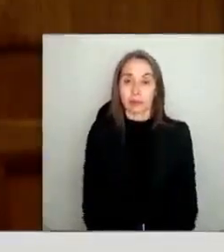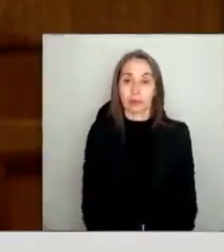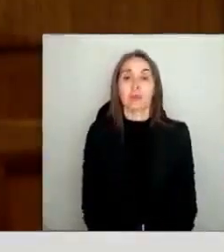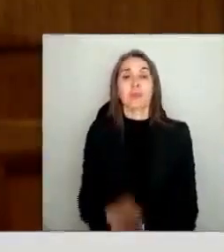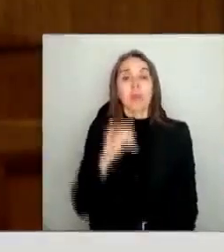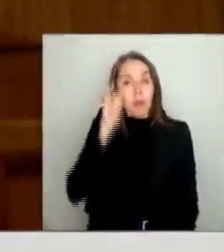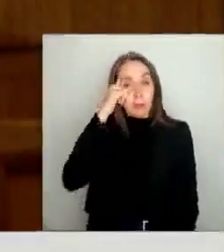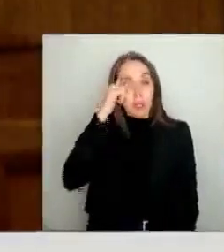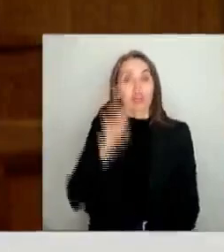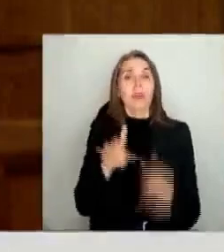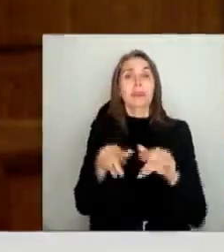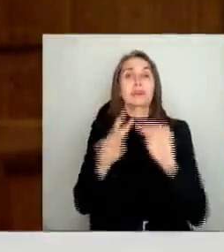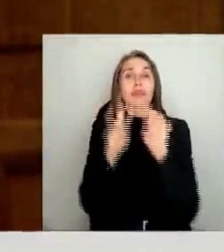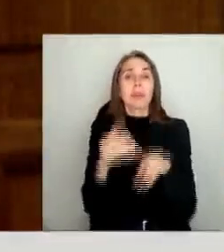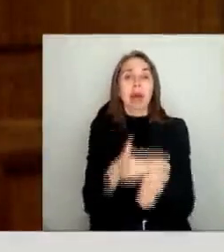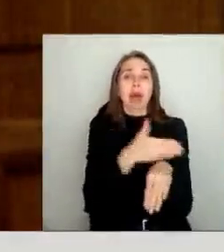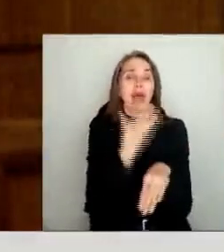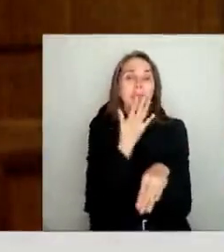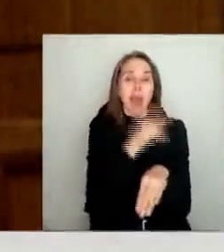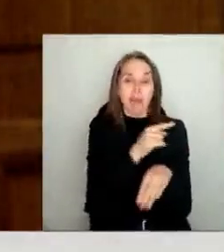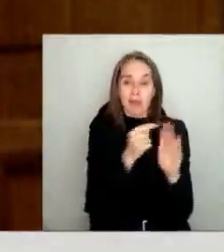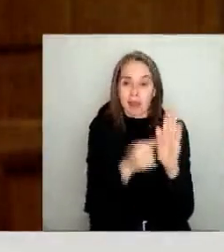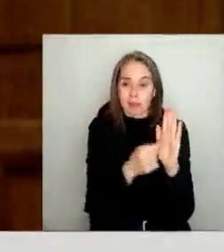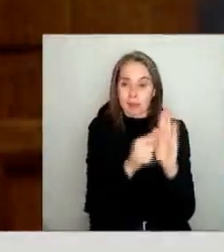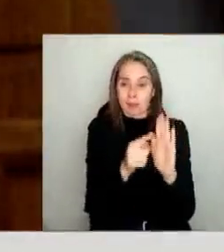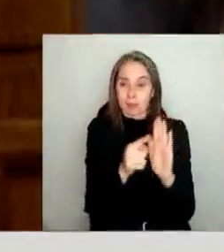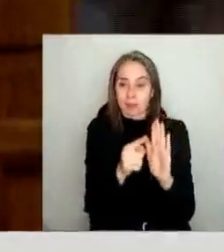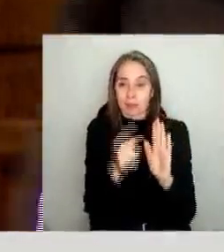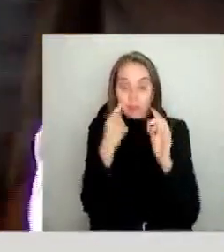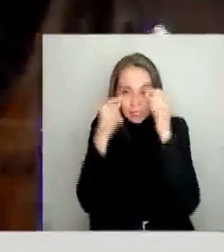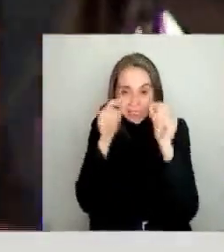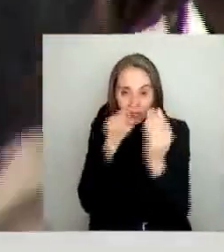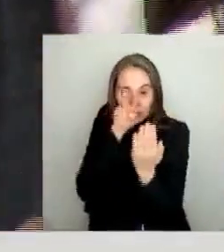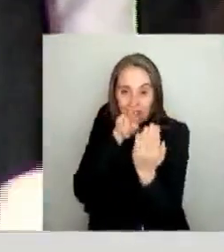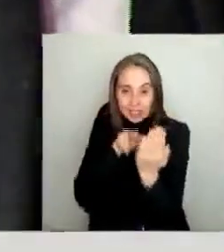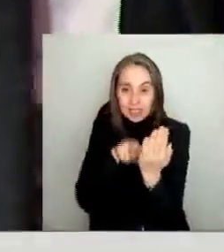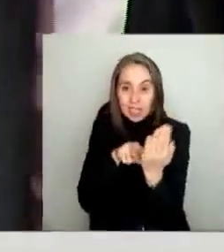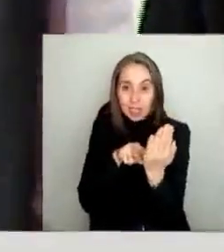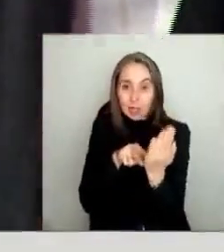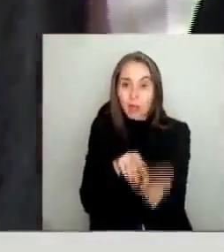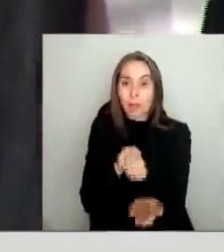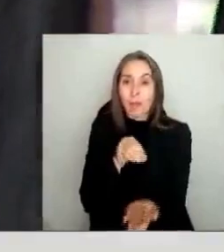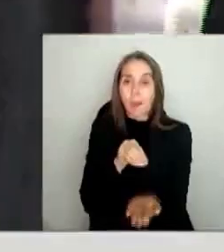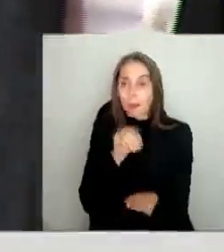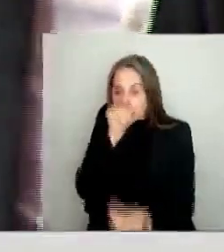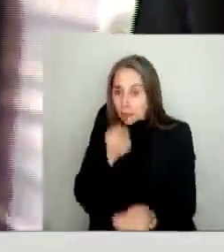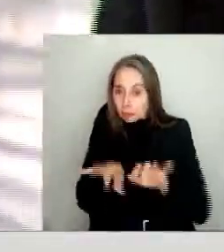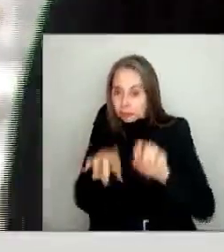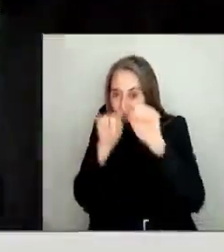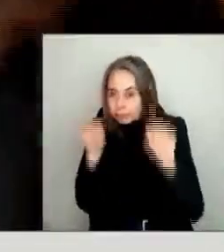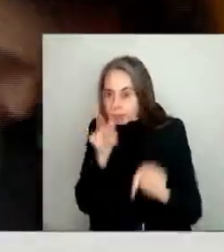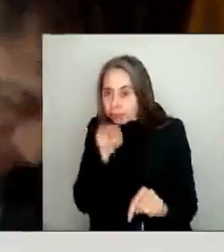el punto estoy revisando el texto que consta de tres de cuatro